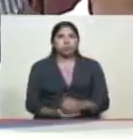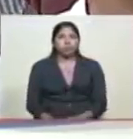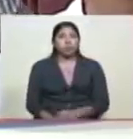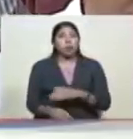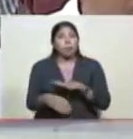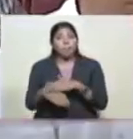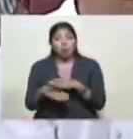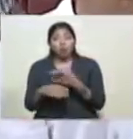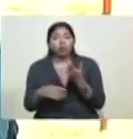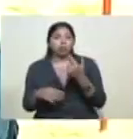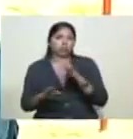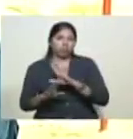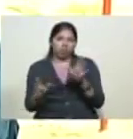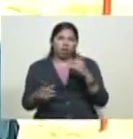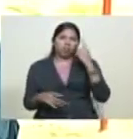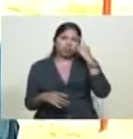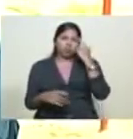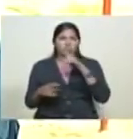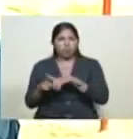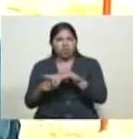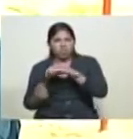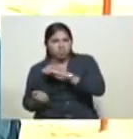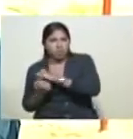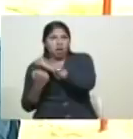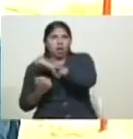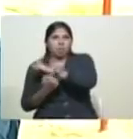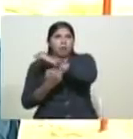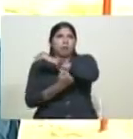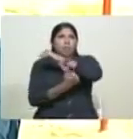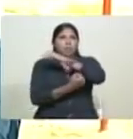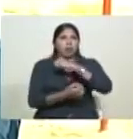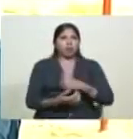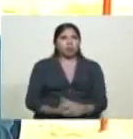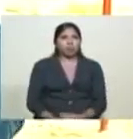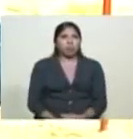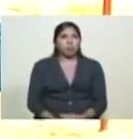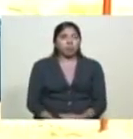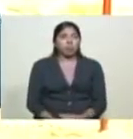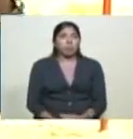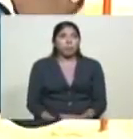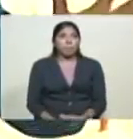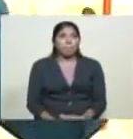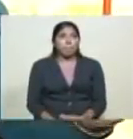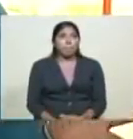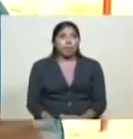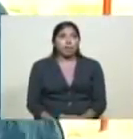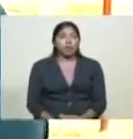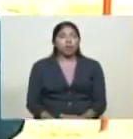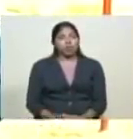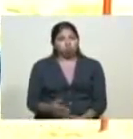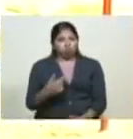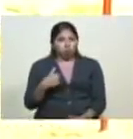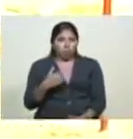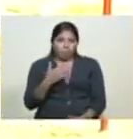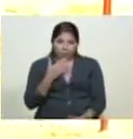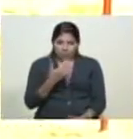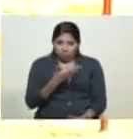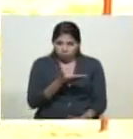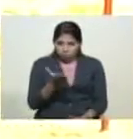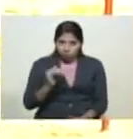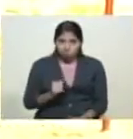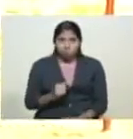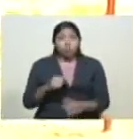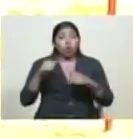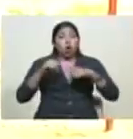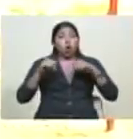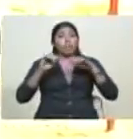Porque hemos echado la base para ello. Y para muestra un botón, quiero hacer un pase con el permiso de ustedes. El día